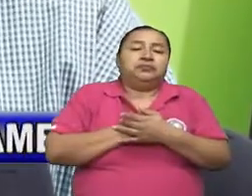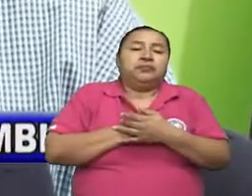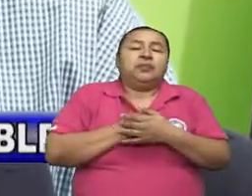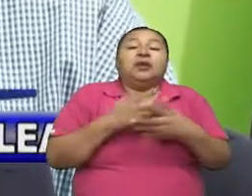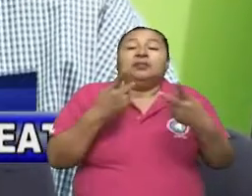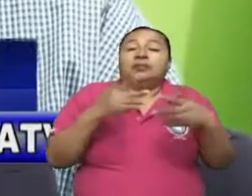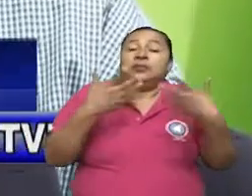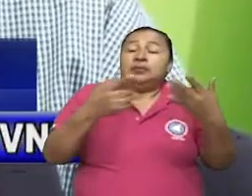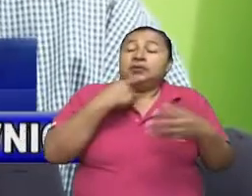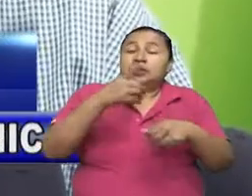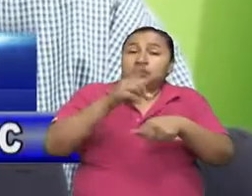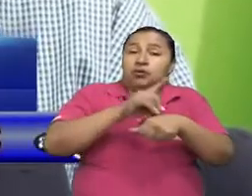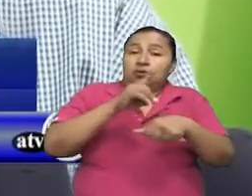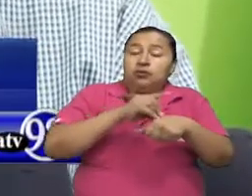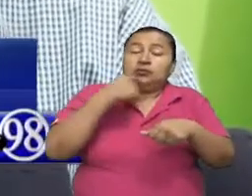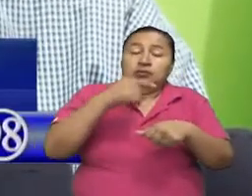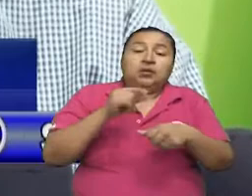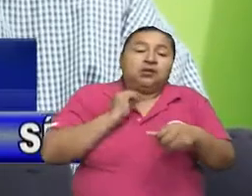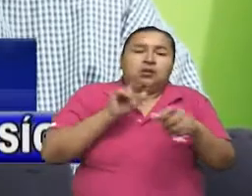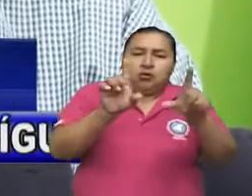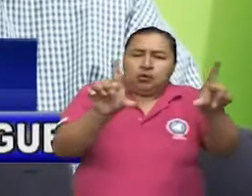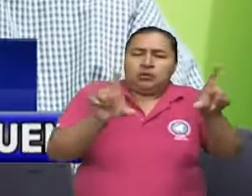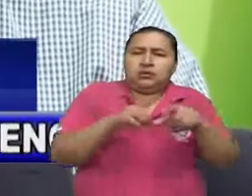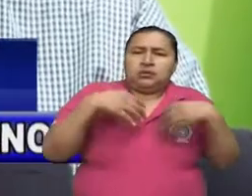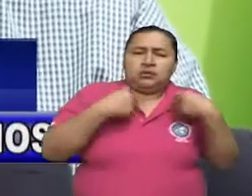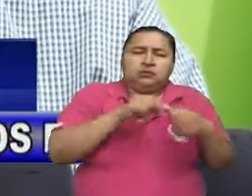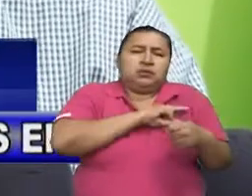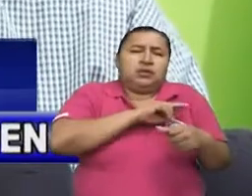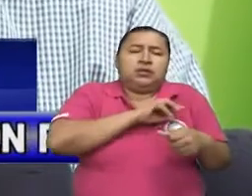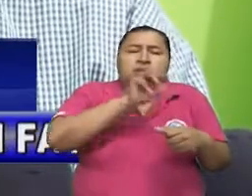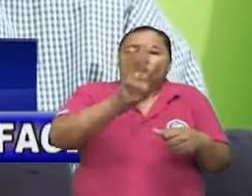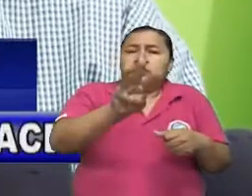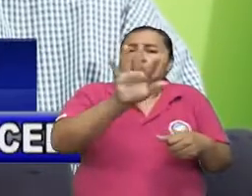las unidades de salud realizamos